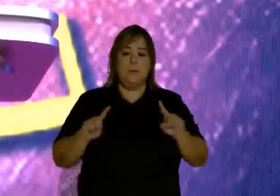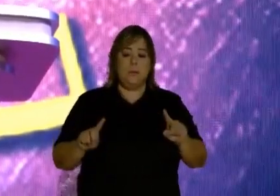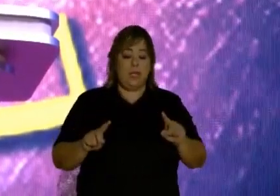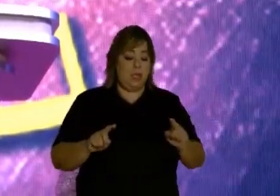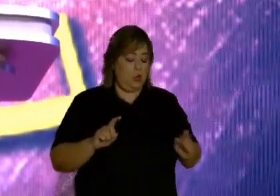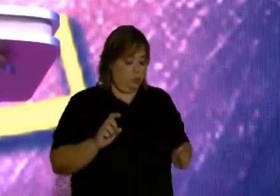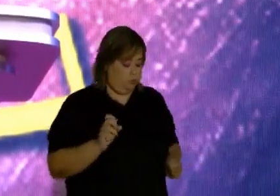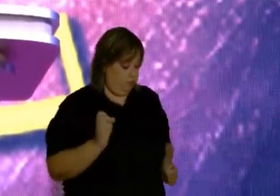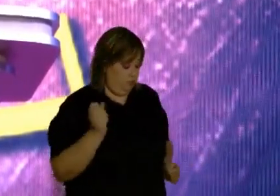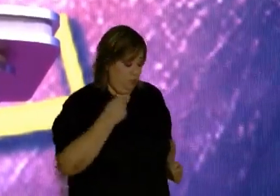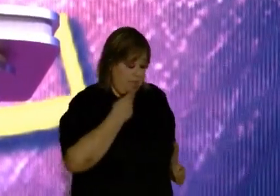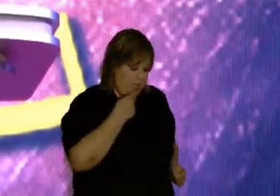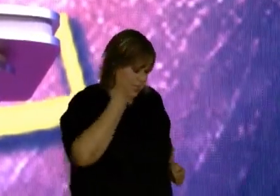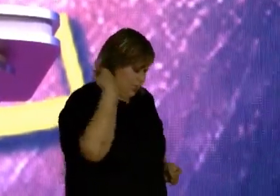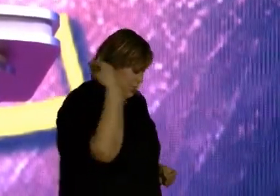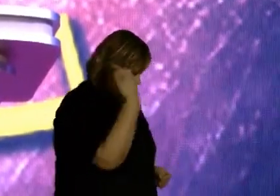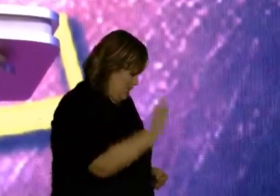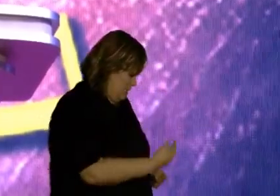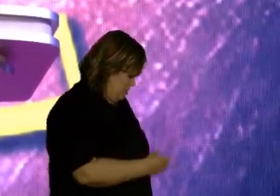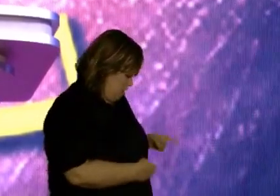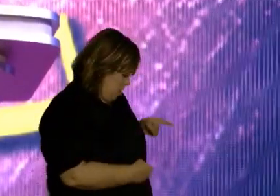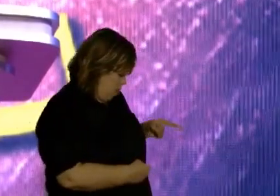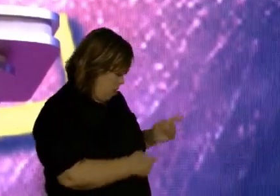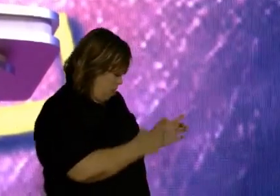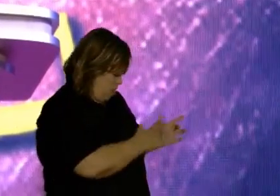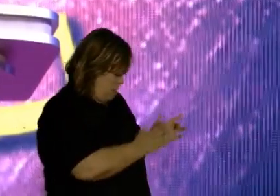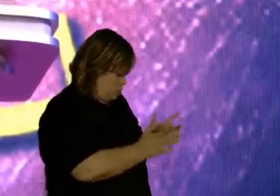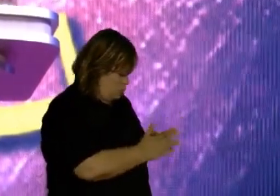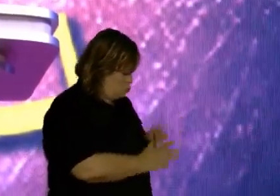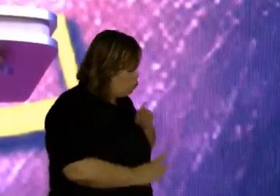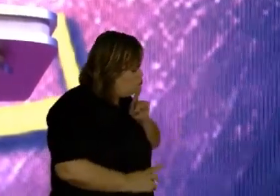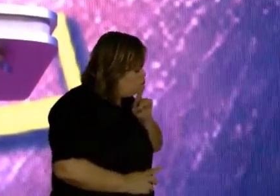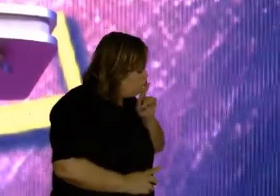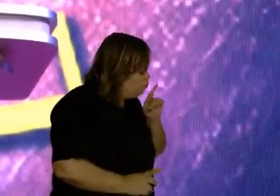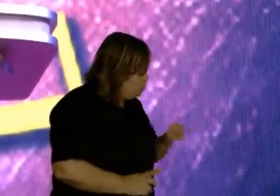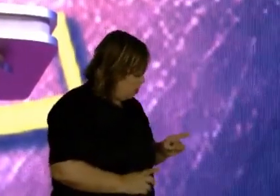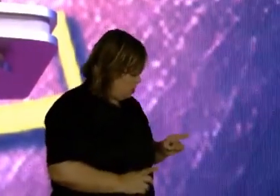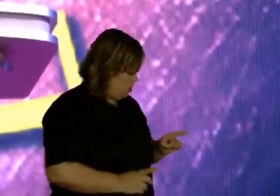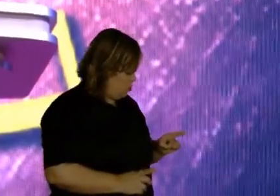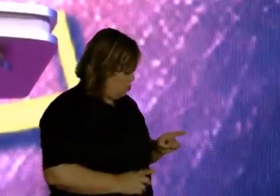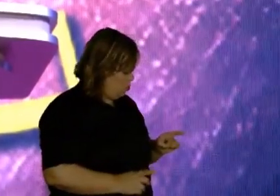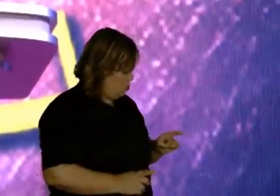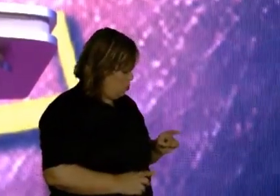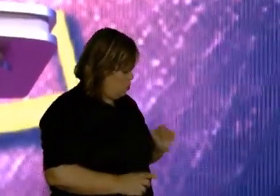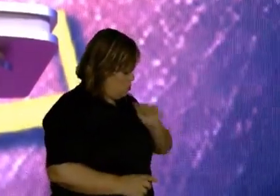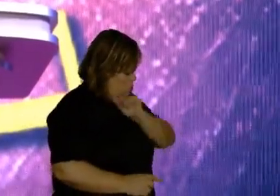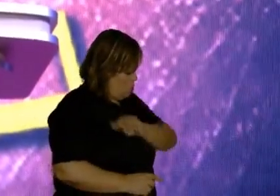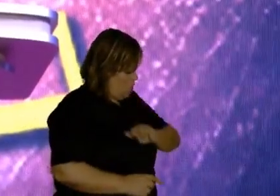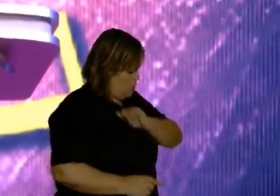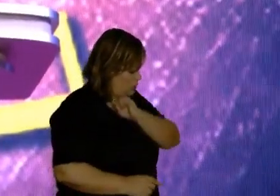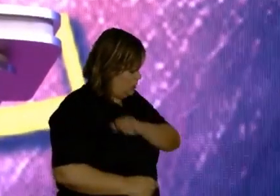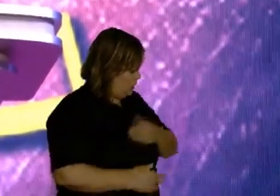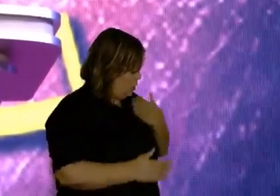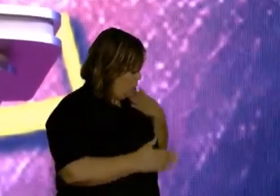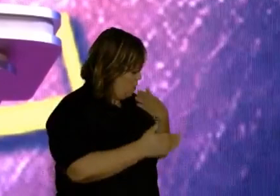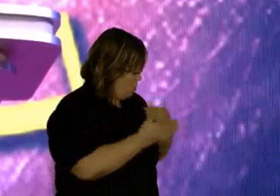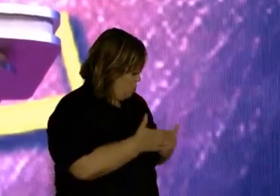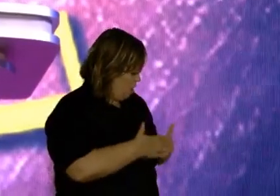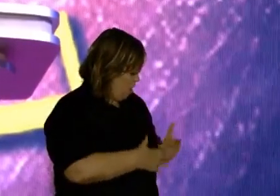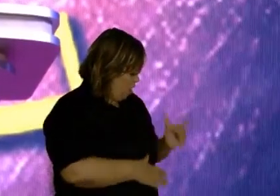Jesús el Mesías Salvador de Israel? ¿O será un hombre carismático de alto perfil y nada más que eso?